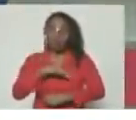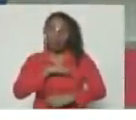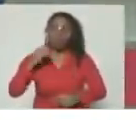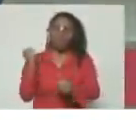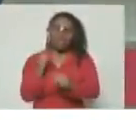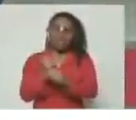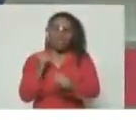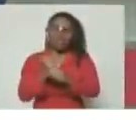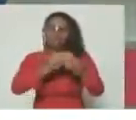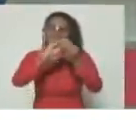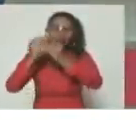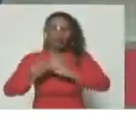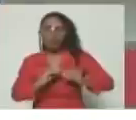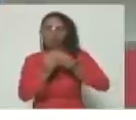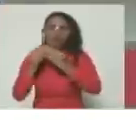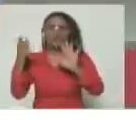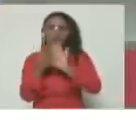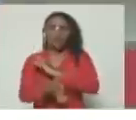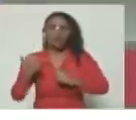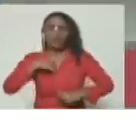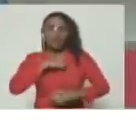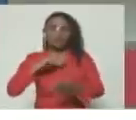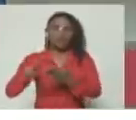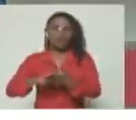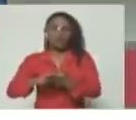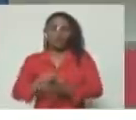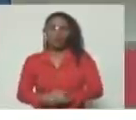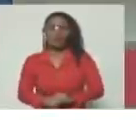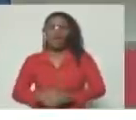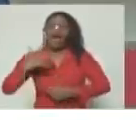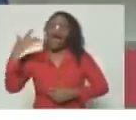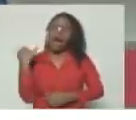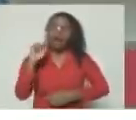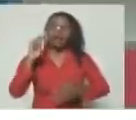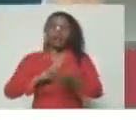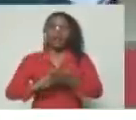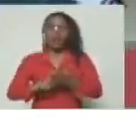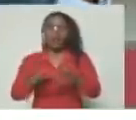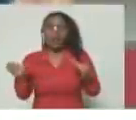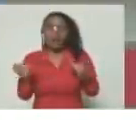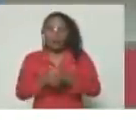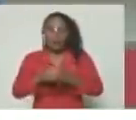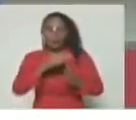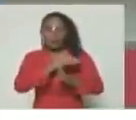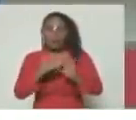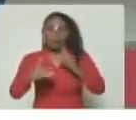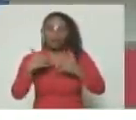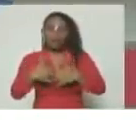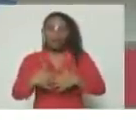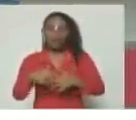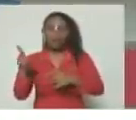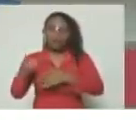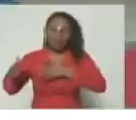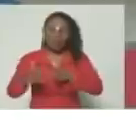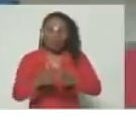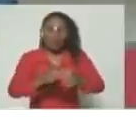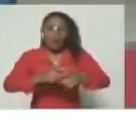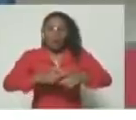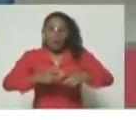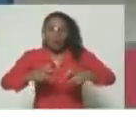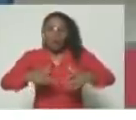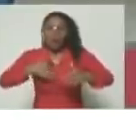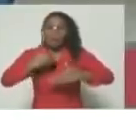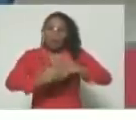industria petroquímica y de refinación, la estamos recuperando. Hay que recuperar la pequeña y mediana industria, va en camino de crecimiento. Que